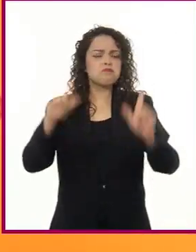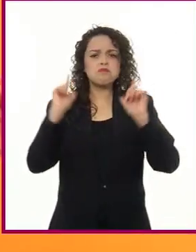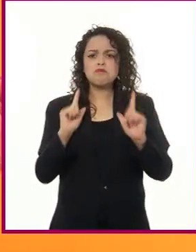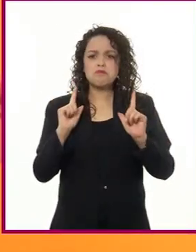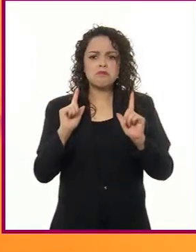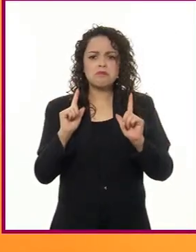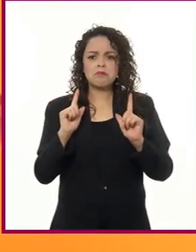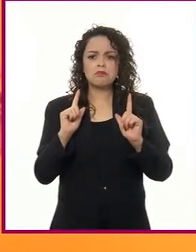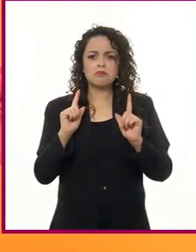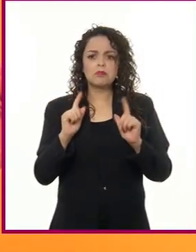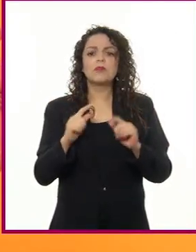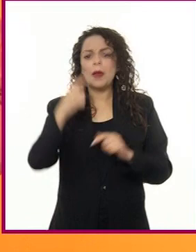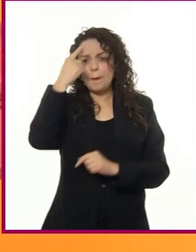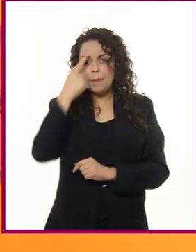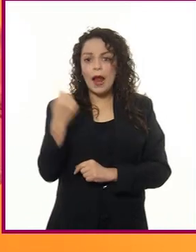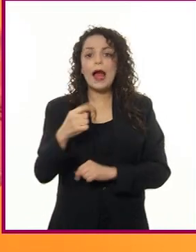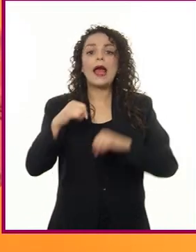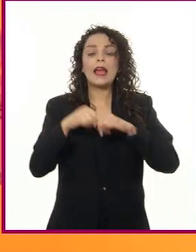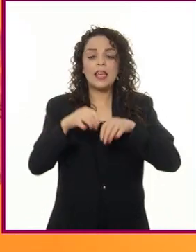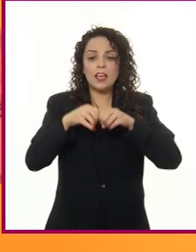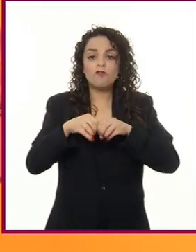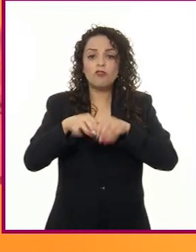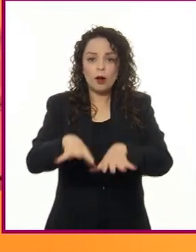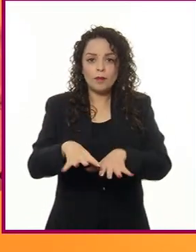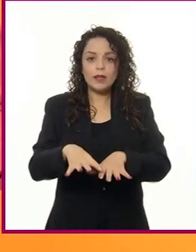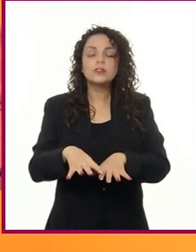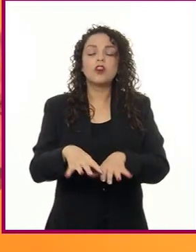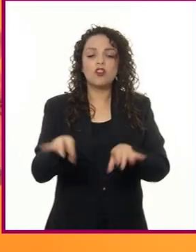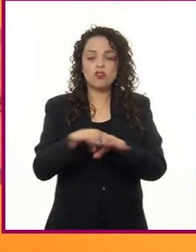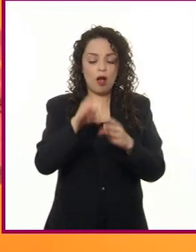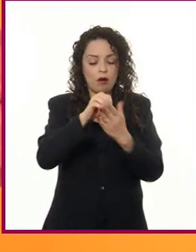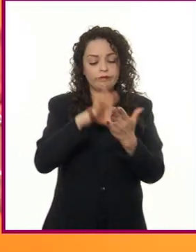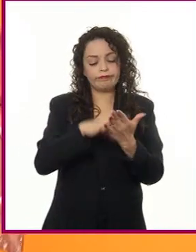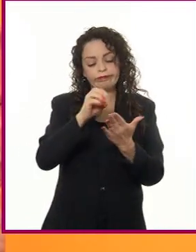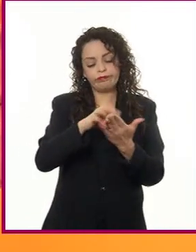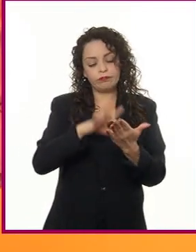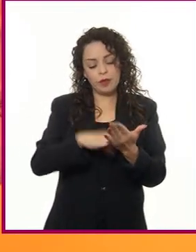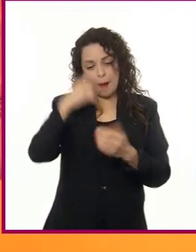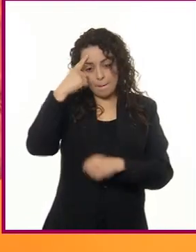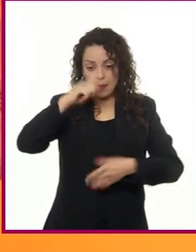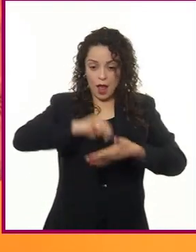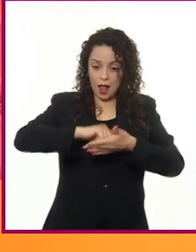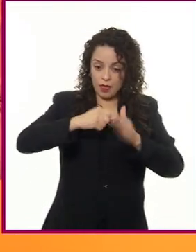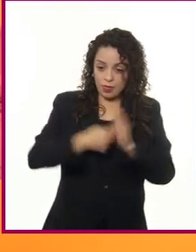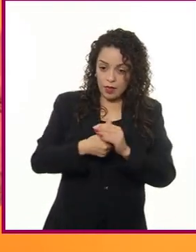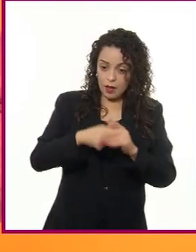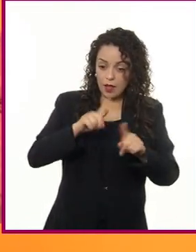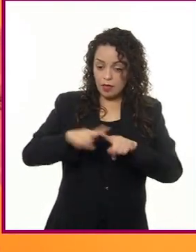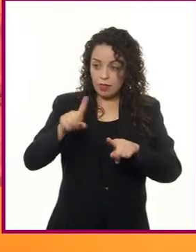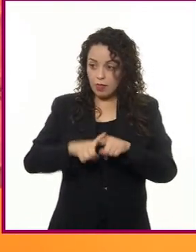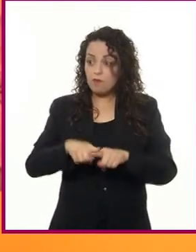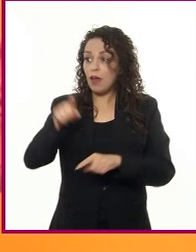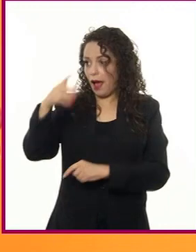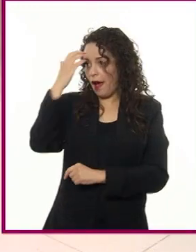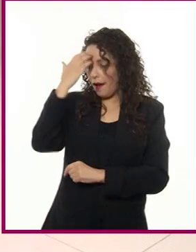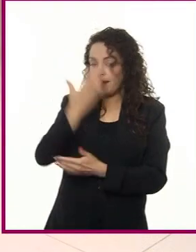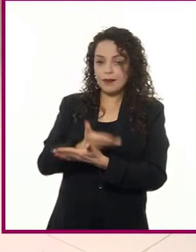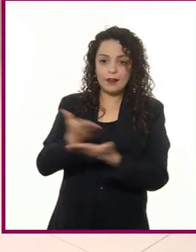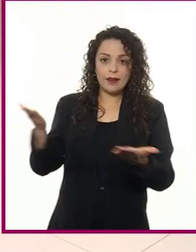objetivo es recabar información de las formas de representación técnica que conocen, con preguntas